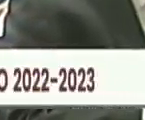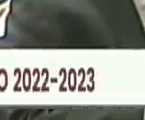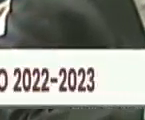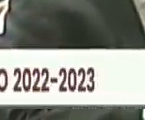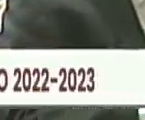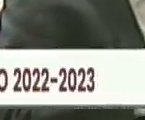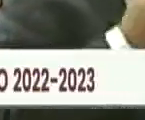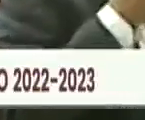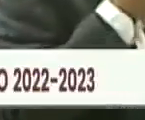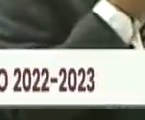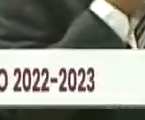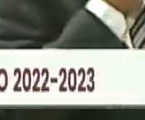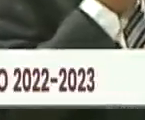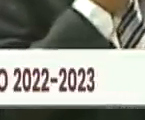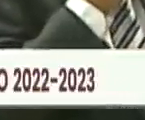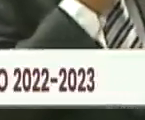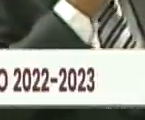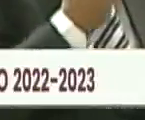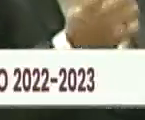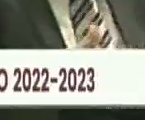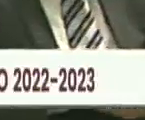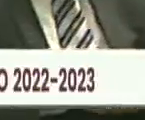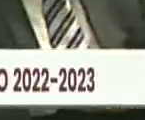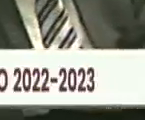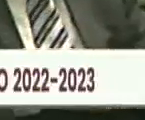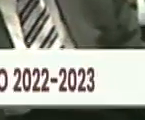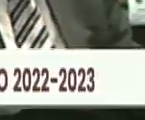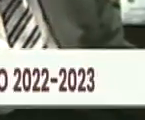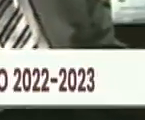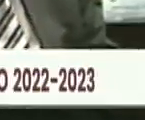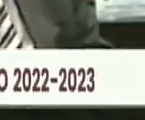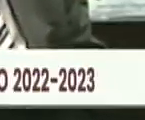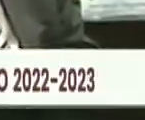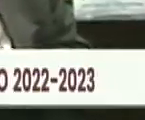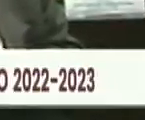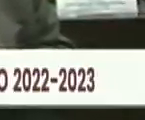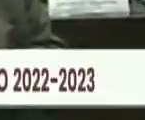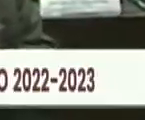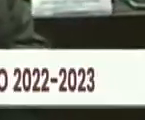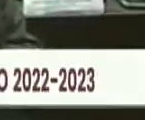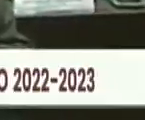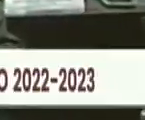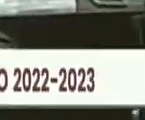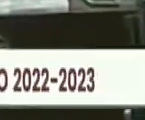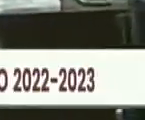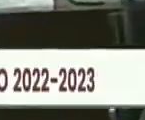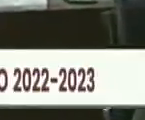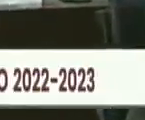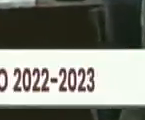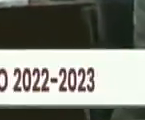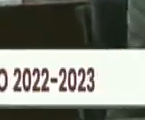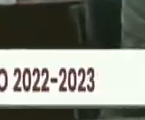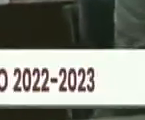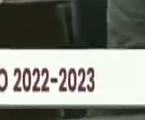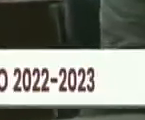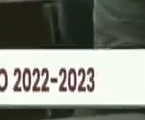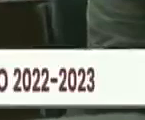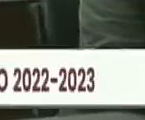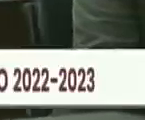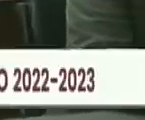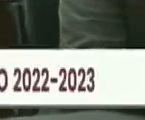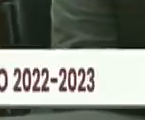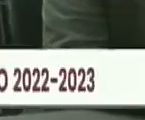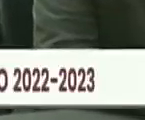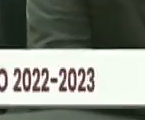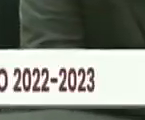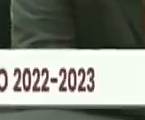de enero, sin convocatoria previa, están todos invitados para participar en esta sesión de